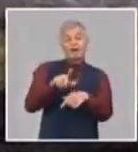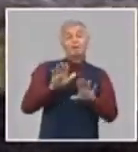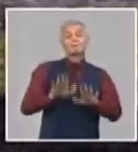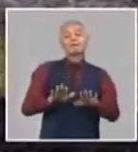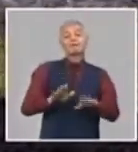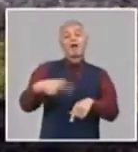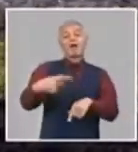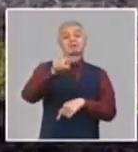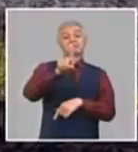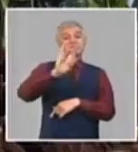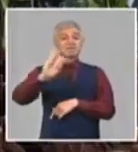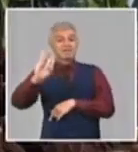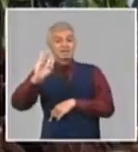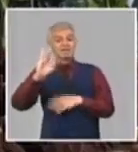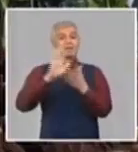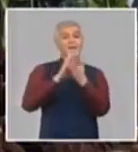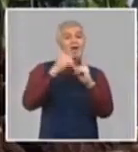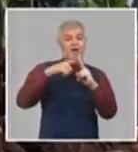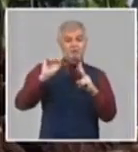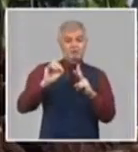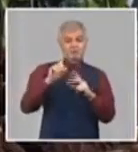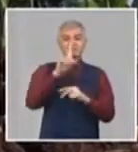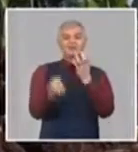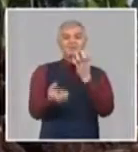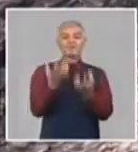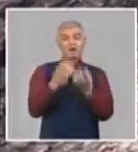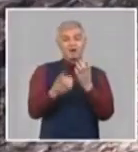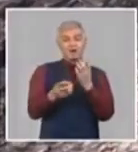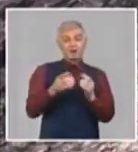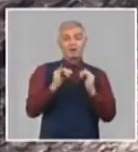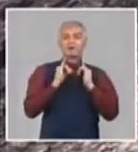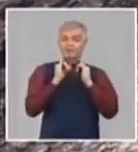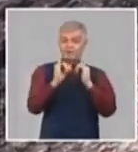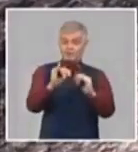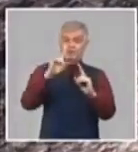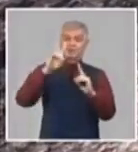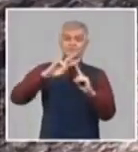Desde Cienfuegos, Ismari Barcia, especial para la Mesa Redonda.